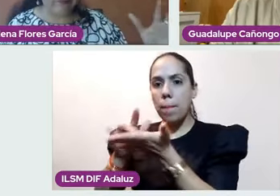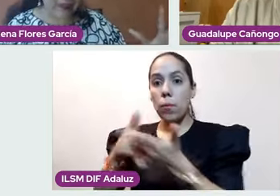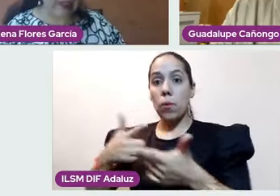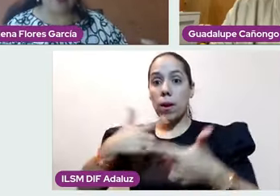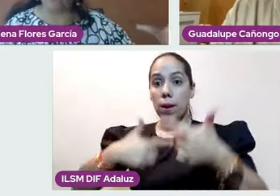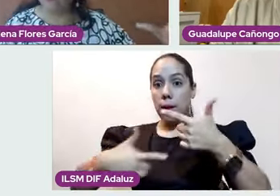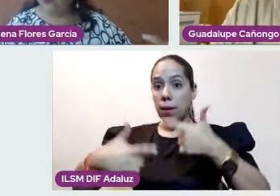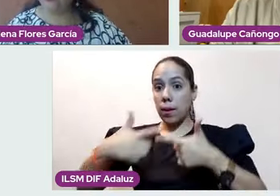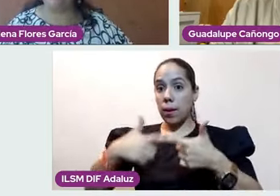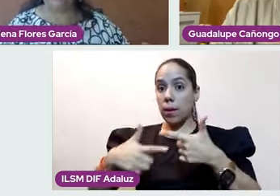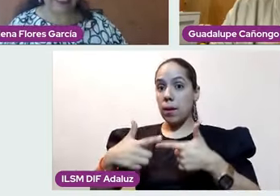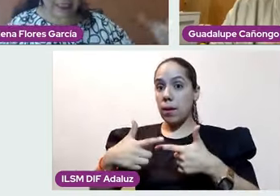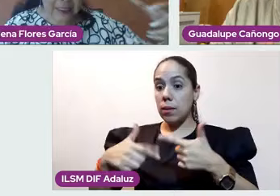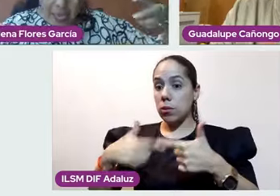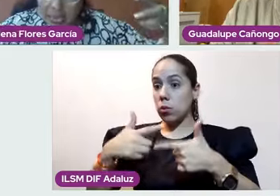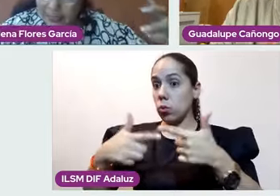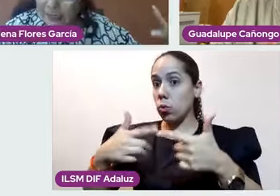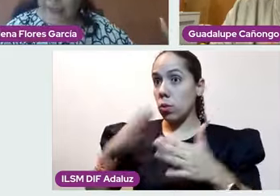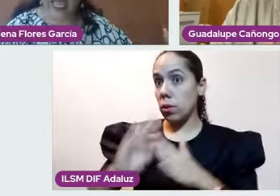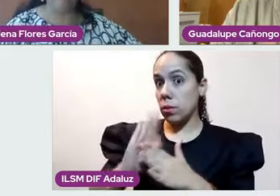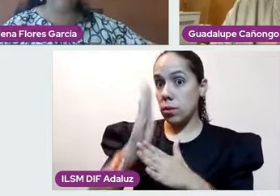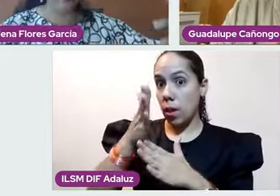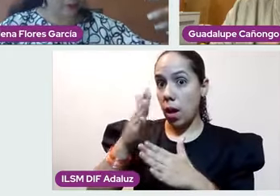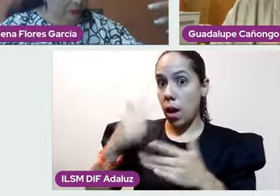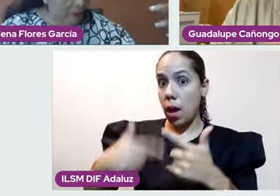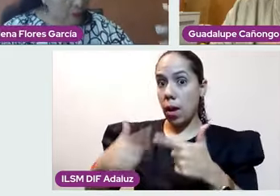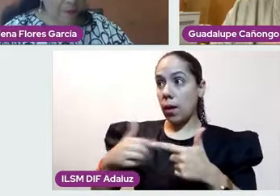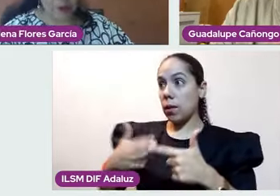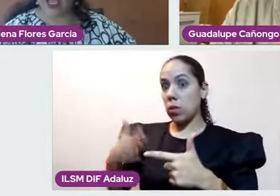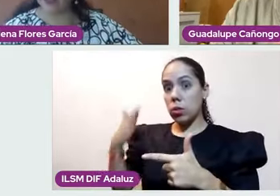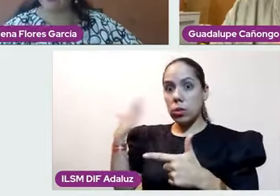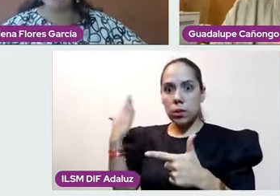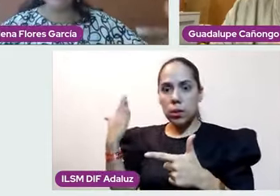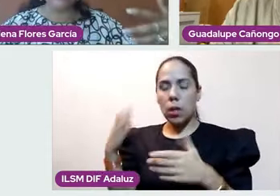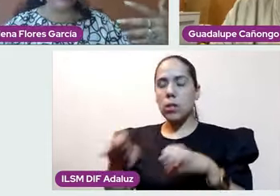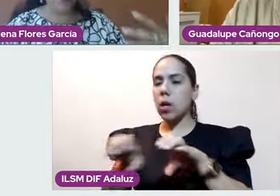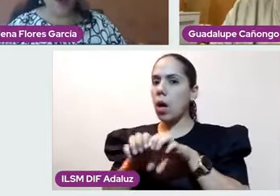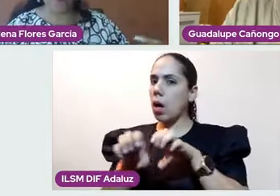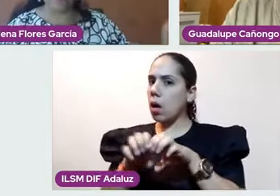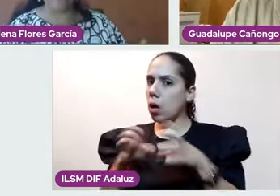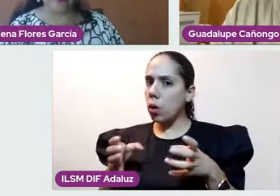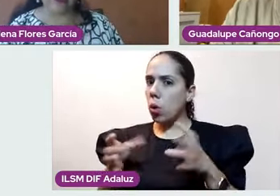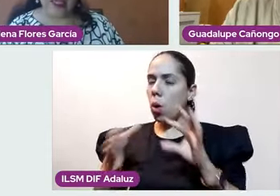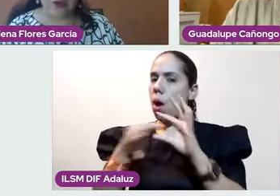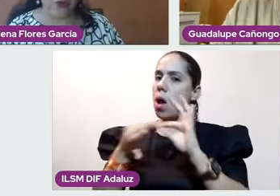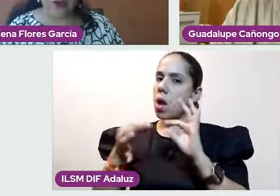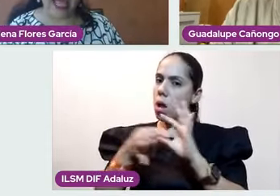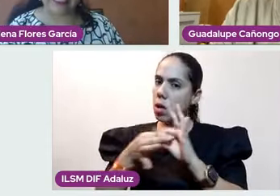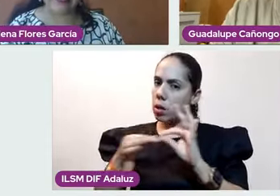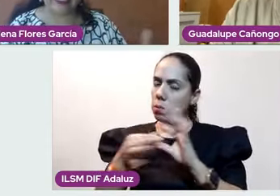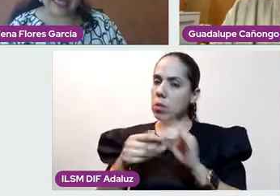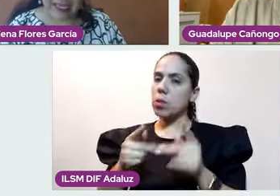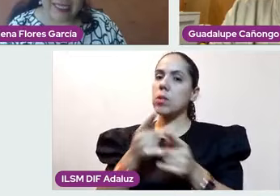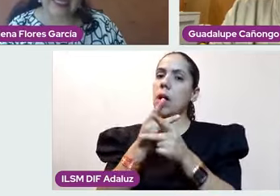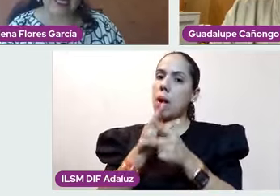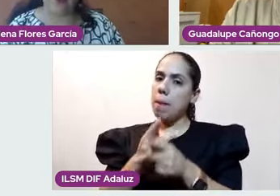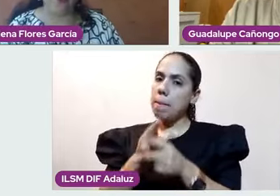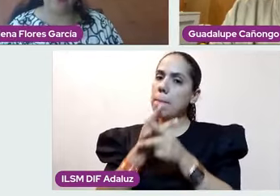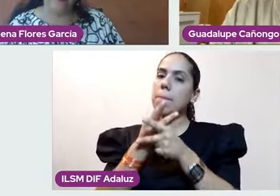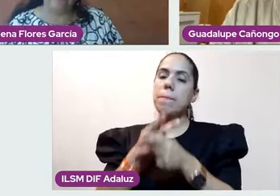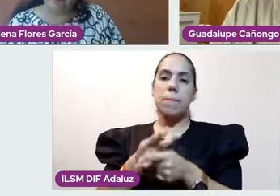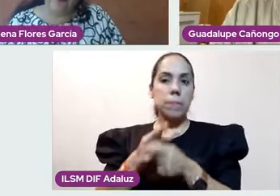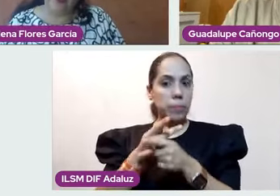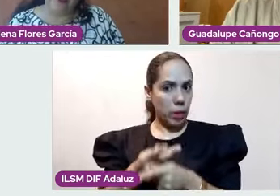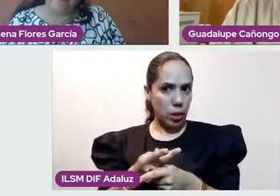decirles con mucha paciencia, aquí estamos, te vamos a apoyar, y no en un sentido asistencialista